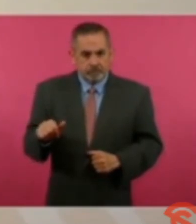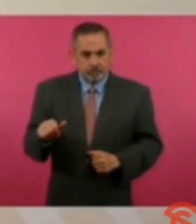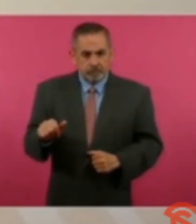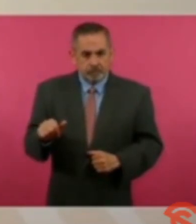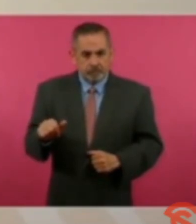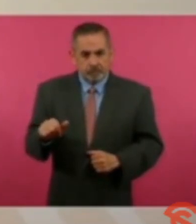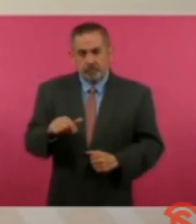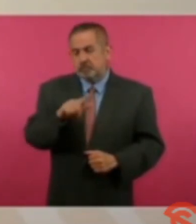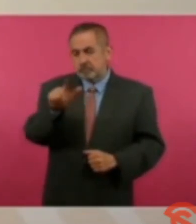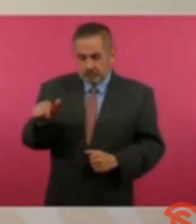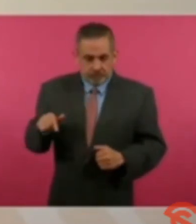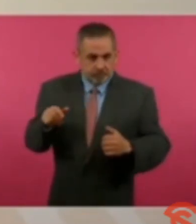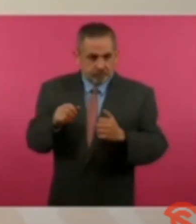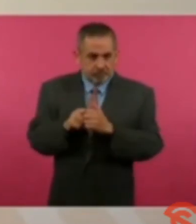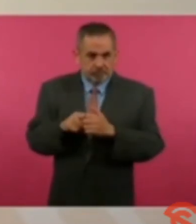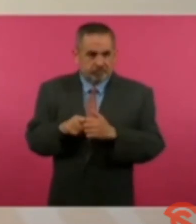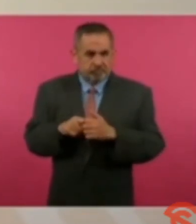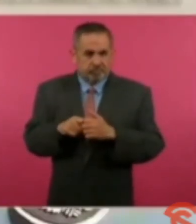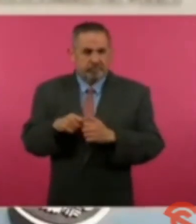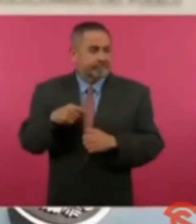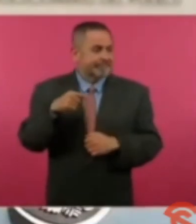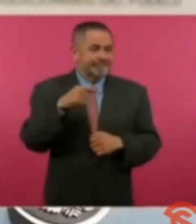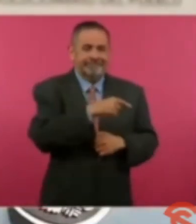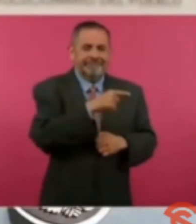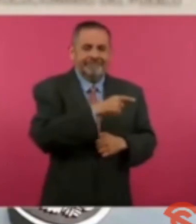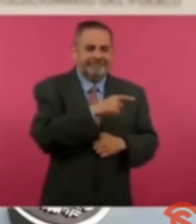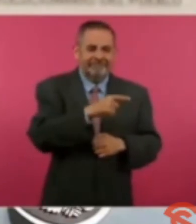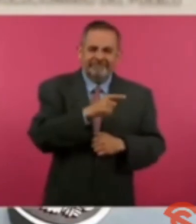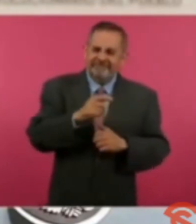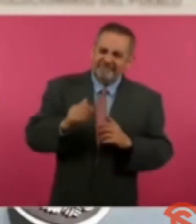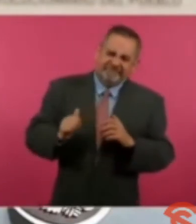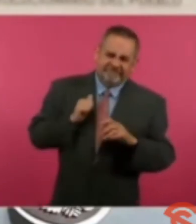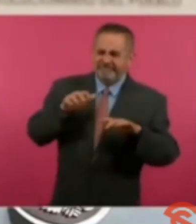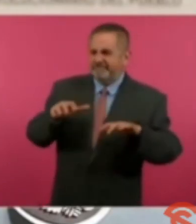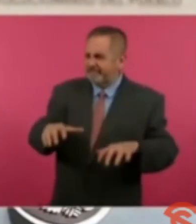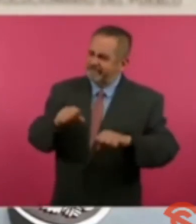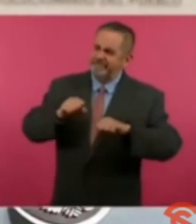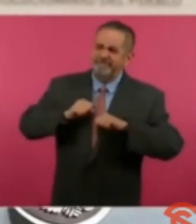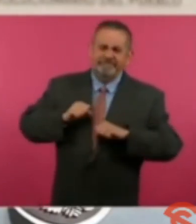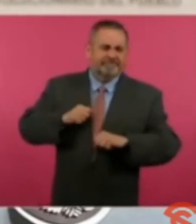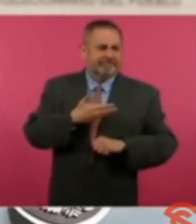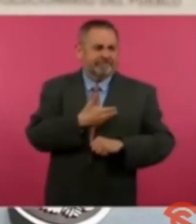toma el poder por la fuerza Porfirio Díaz